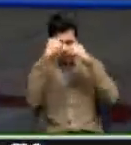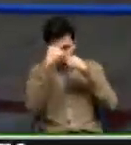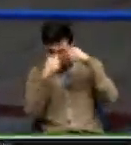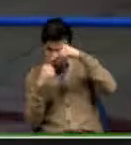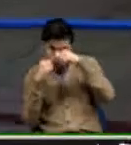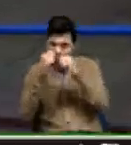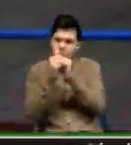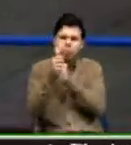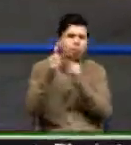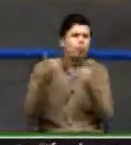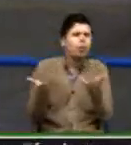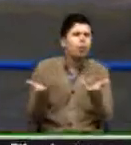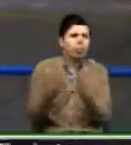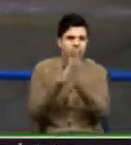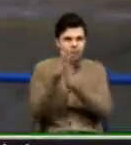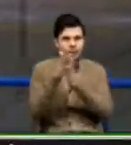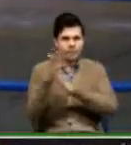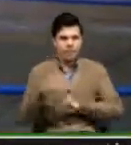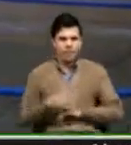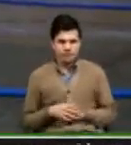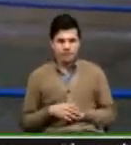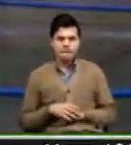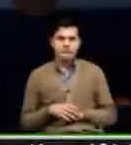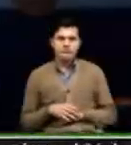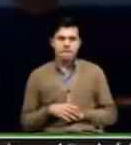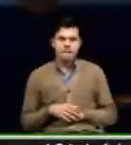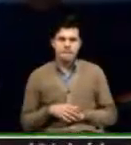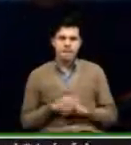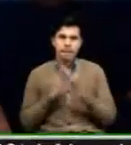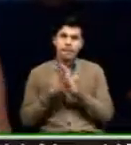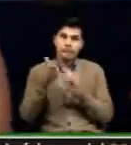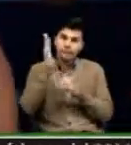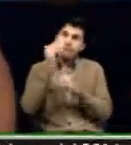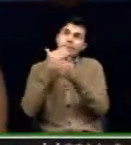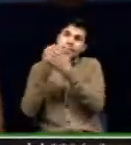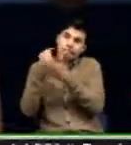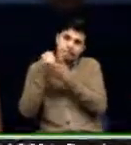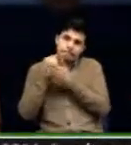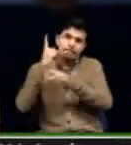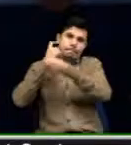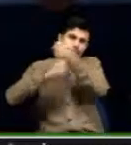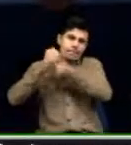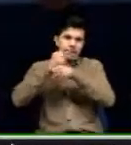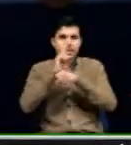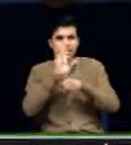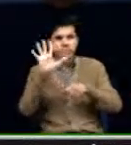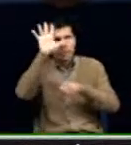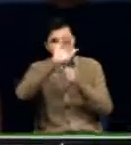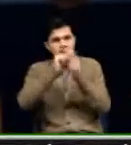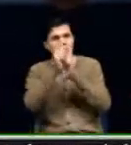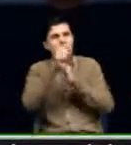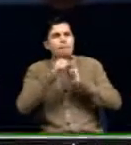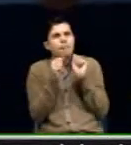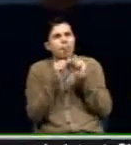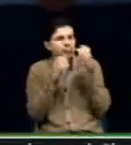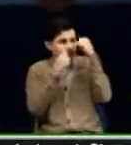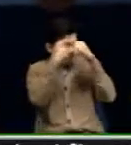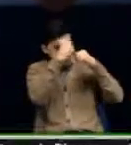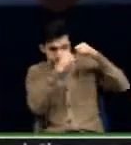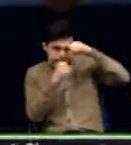dio su clasificación. Bueno, pues gracias a Dios tuvimos la oportunidad el año pasado en clasificar en el Campeonato Nacional en Bogotá, clasificamos a Juegos